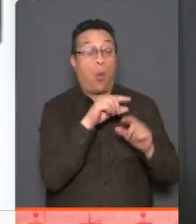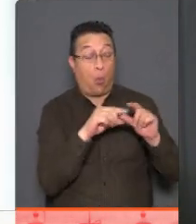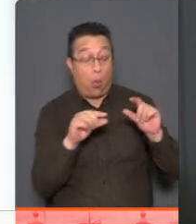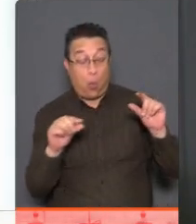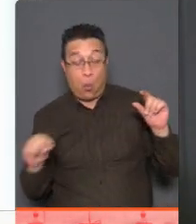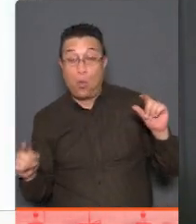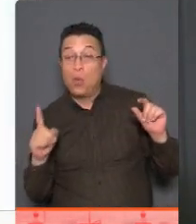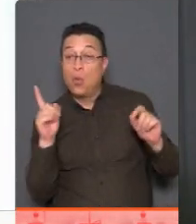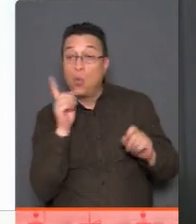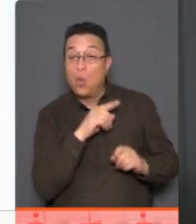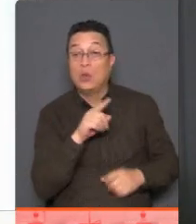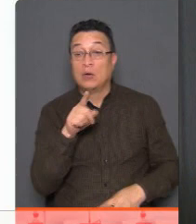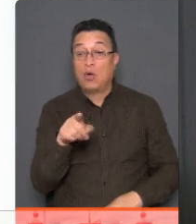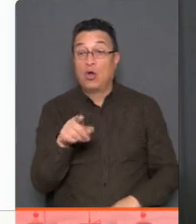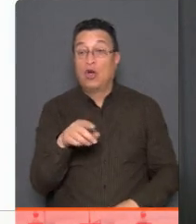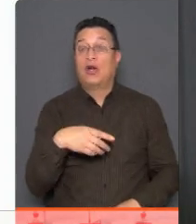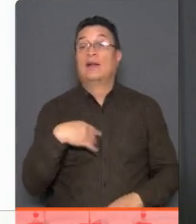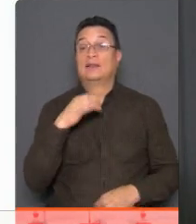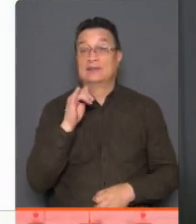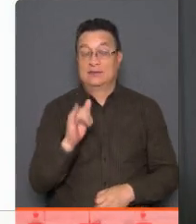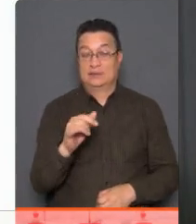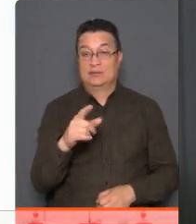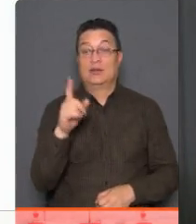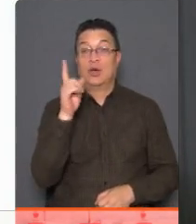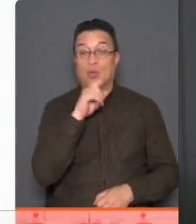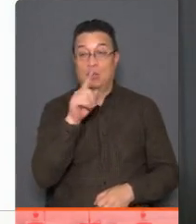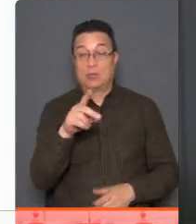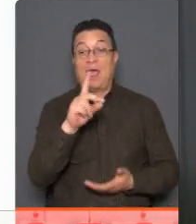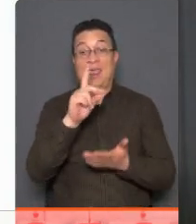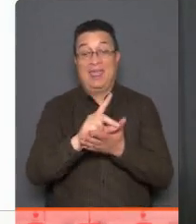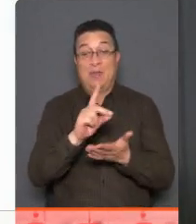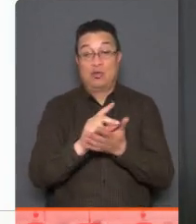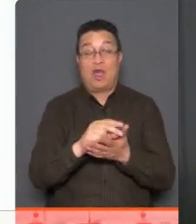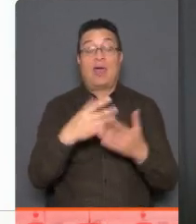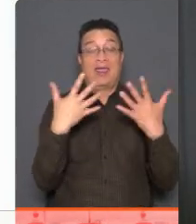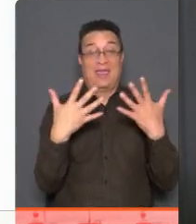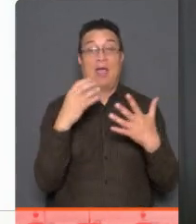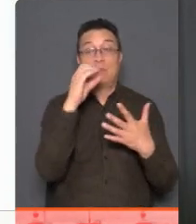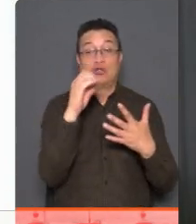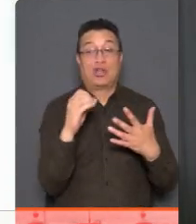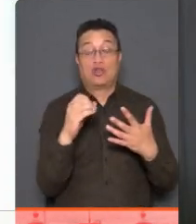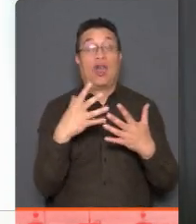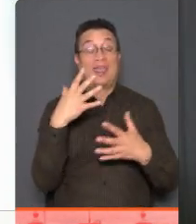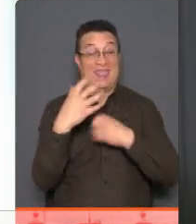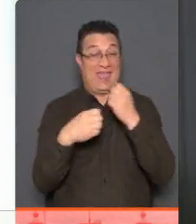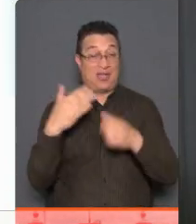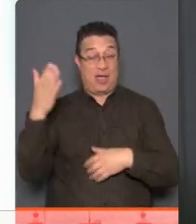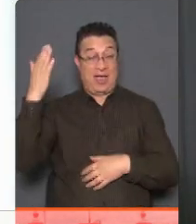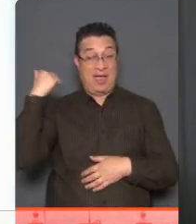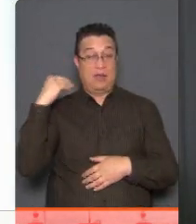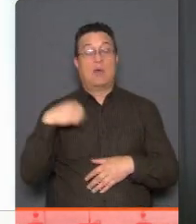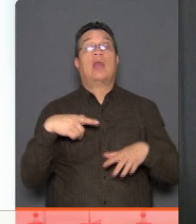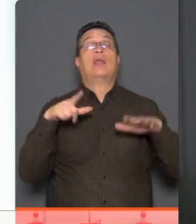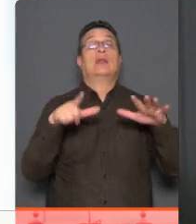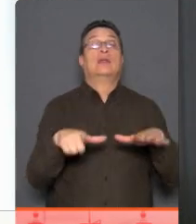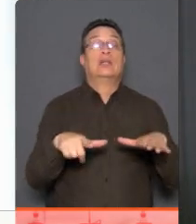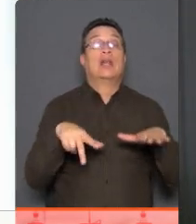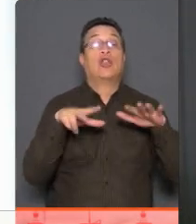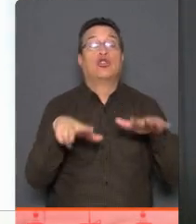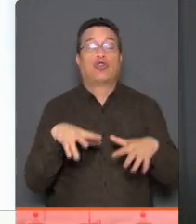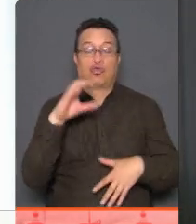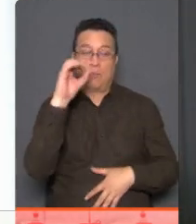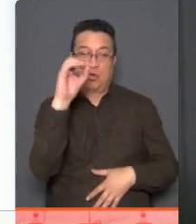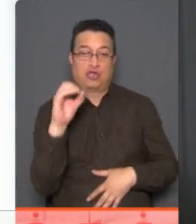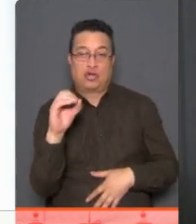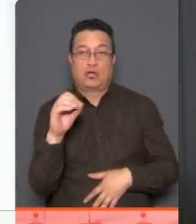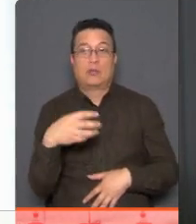CEP. Este número, Cristian, el de la Cámara de Diputados con un 10%, hace 10 años atrás está en torno al 17, 18%, y